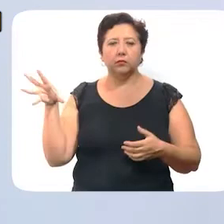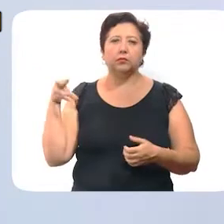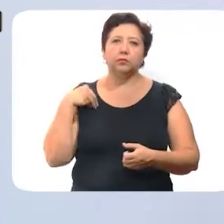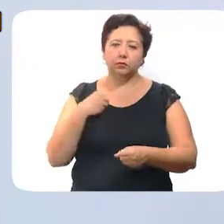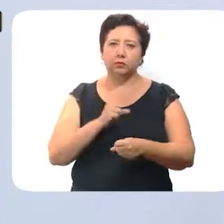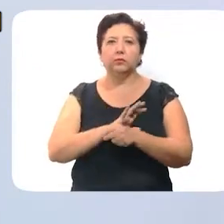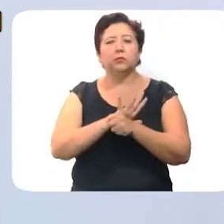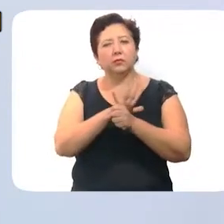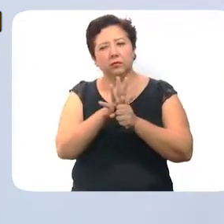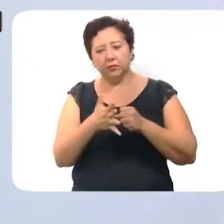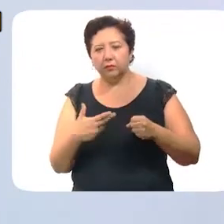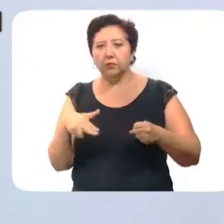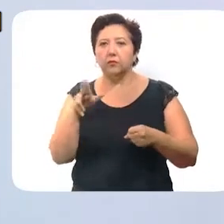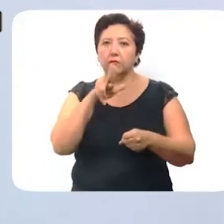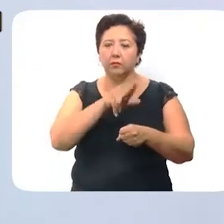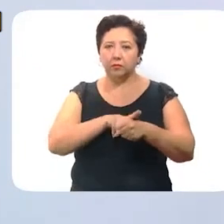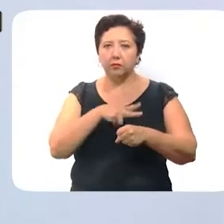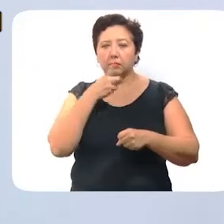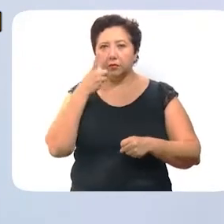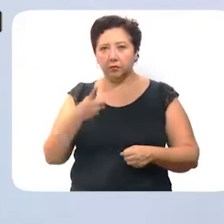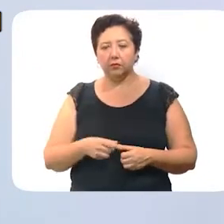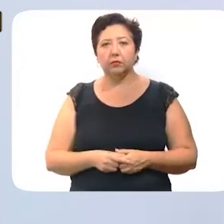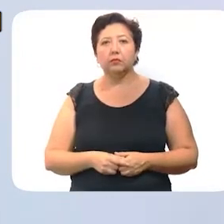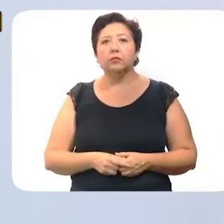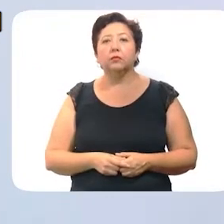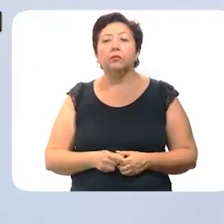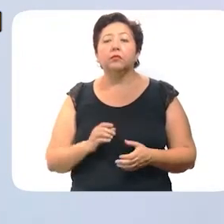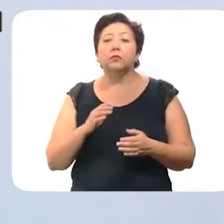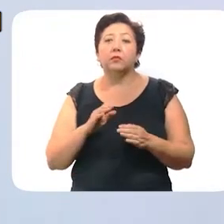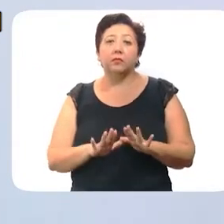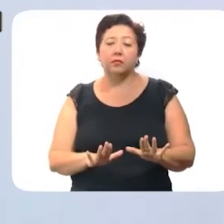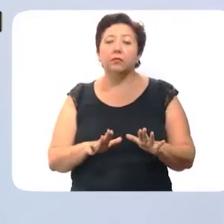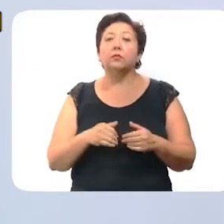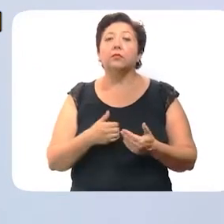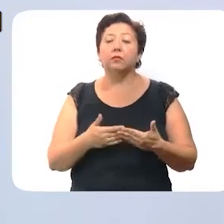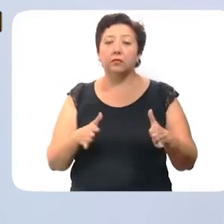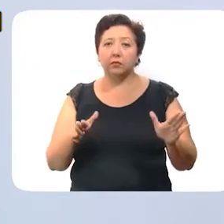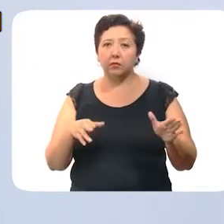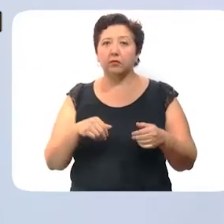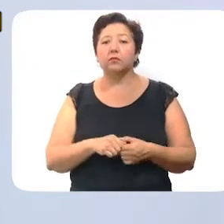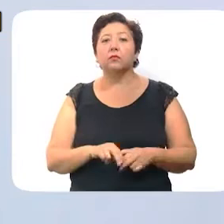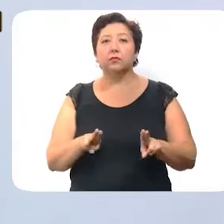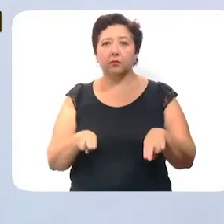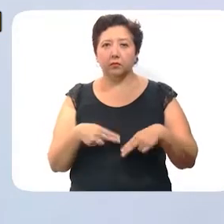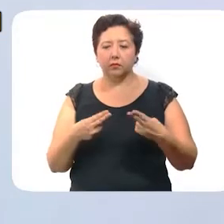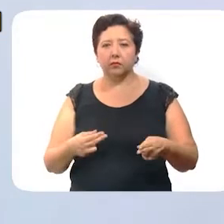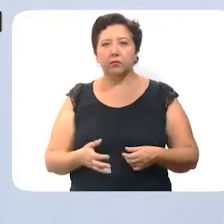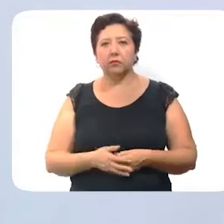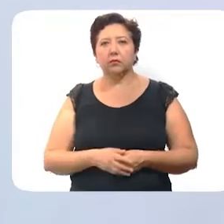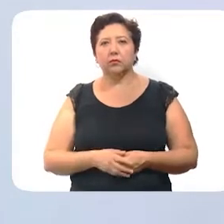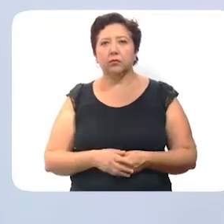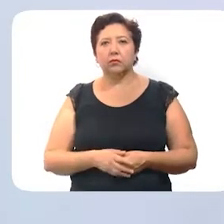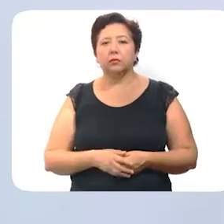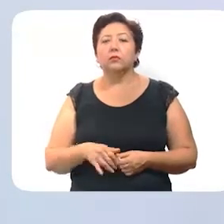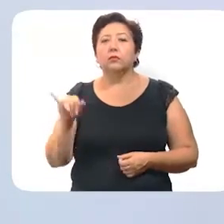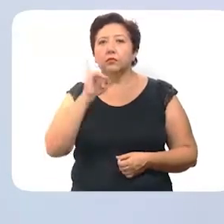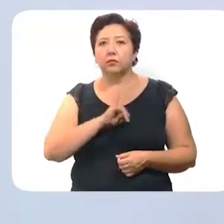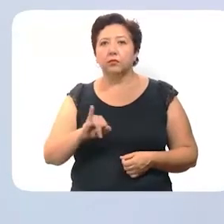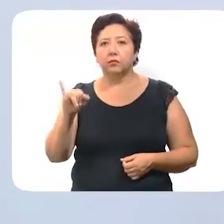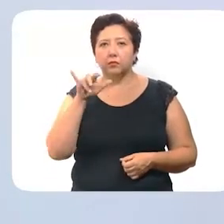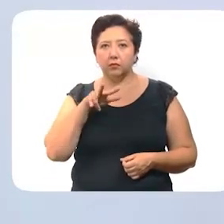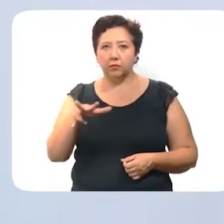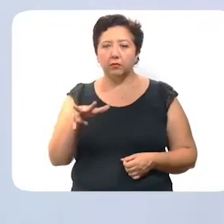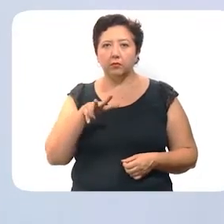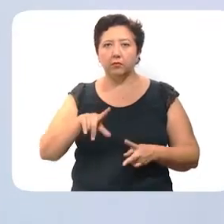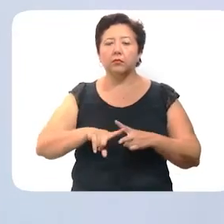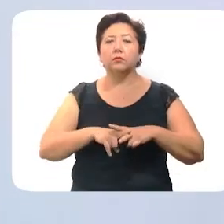sanitarias, para evitar comprometer nuestra capacidad hospitalaria e interrumpir el proceso de reactivación económica. El jueves